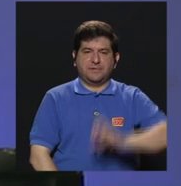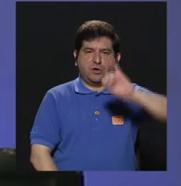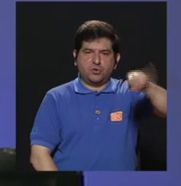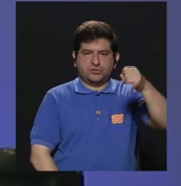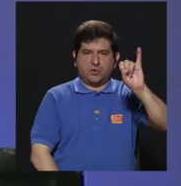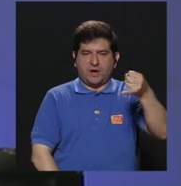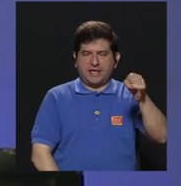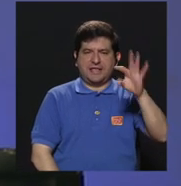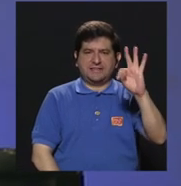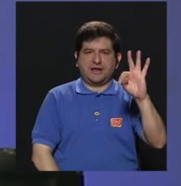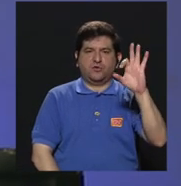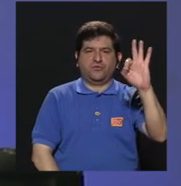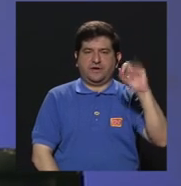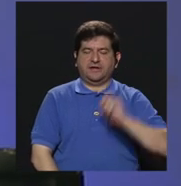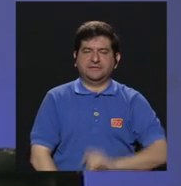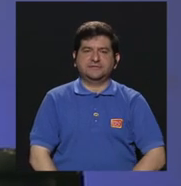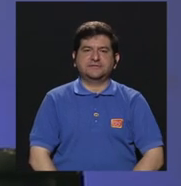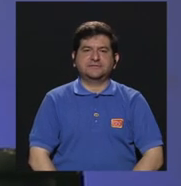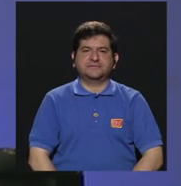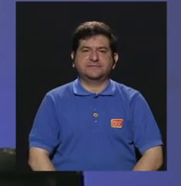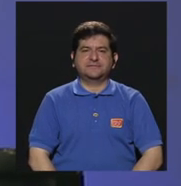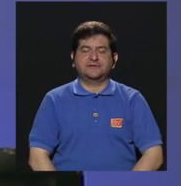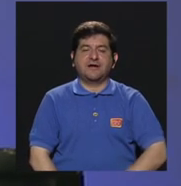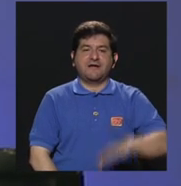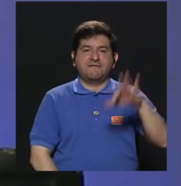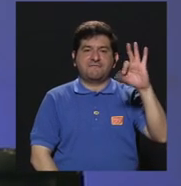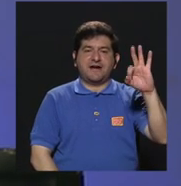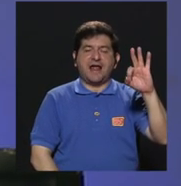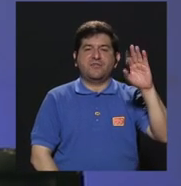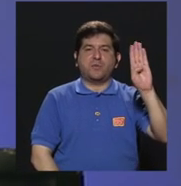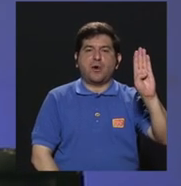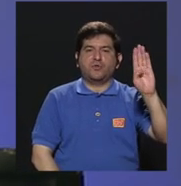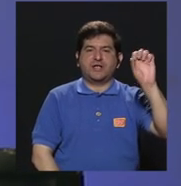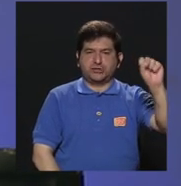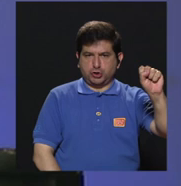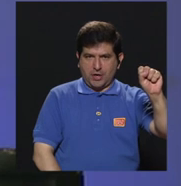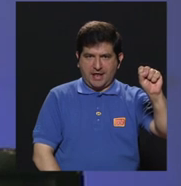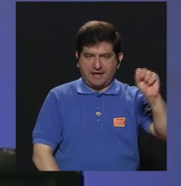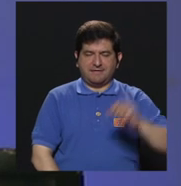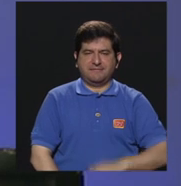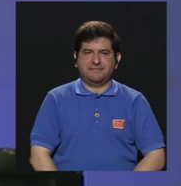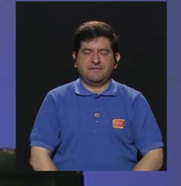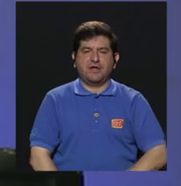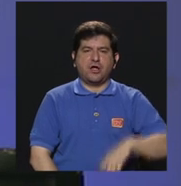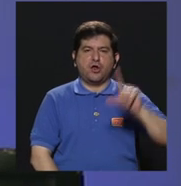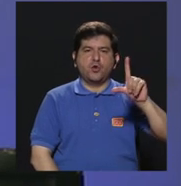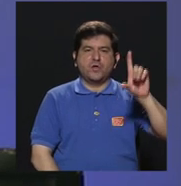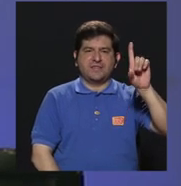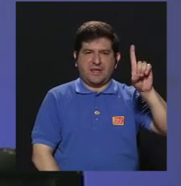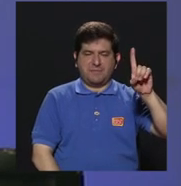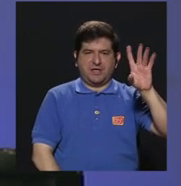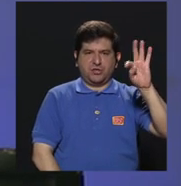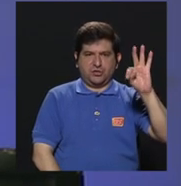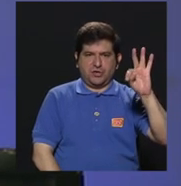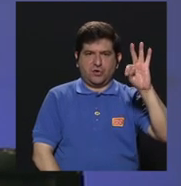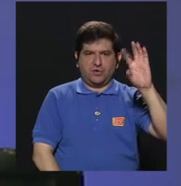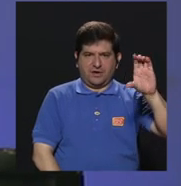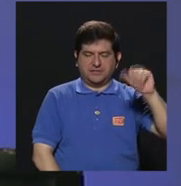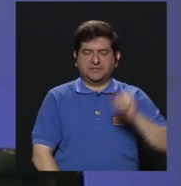Joaquín Trejos Fernández, Fernando Baudrit Solera, Luis Demetrio Tinoco